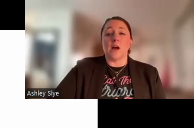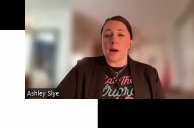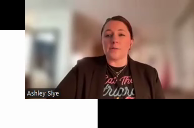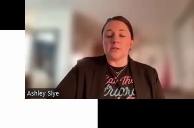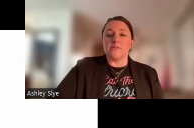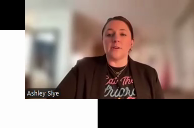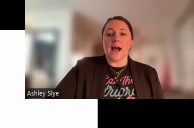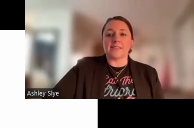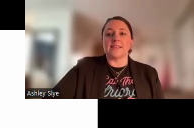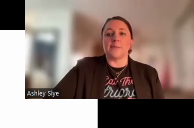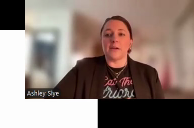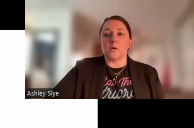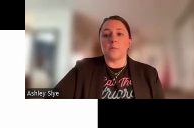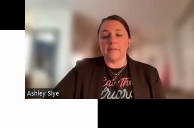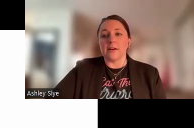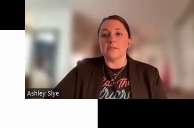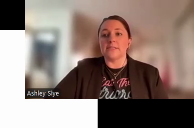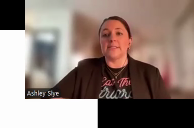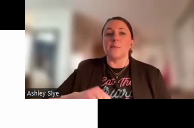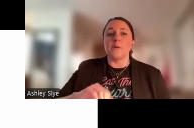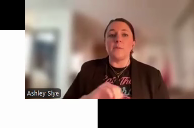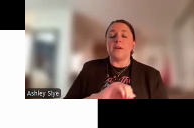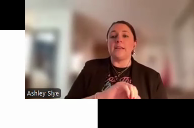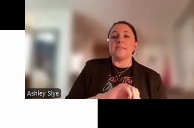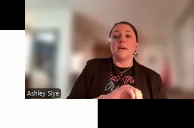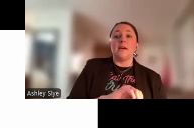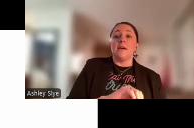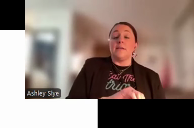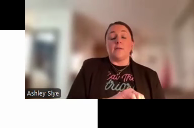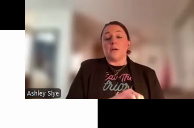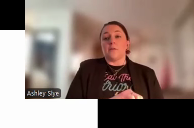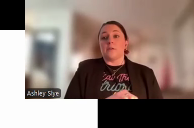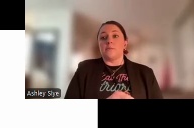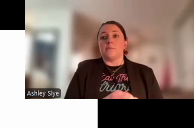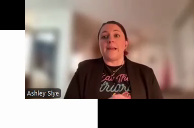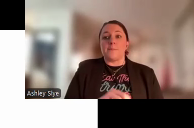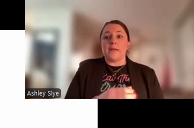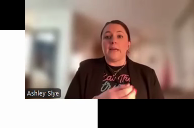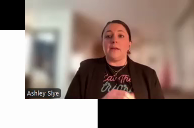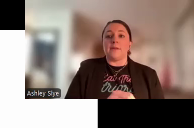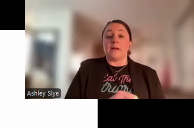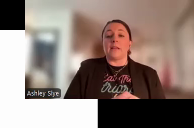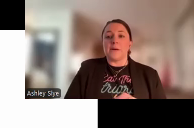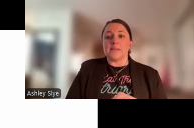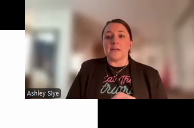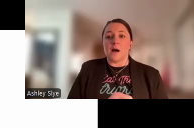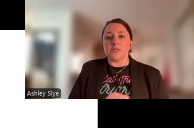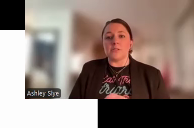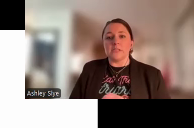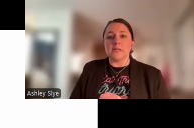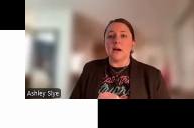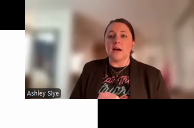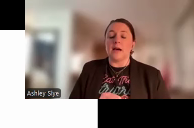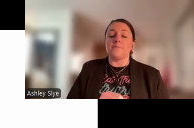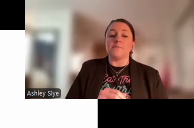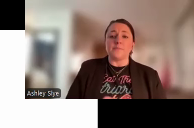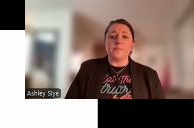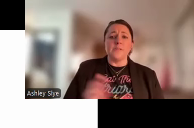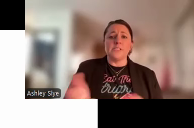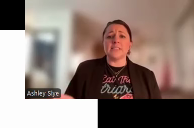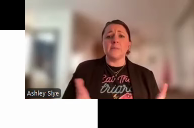telemedicina, se debe de considerar la telemedicina como una opción para acceso a proveedores médicos en